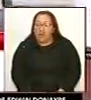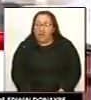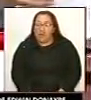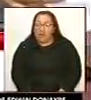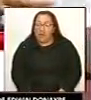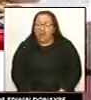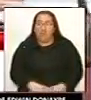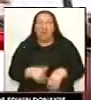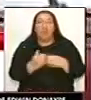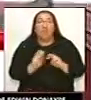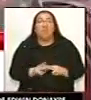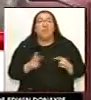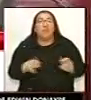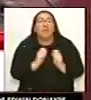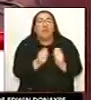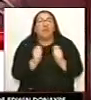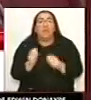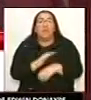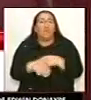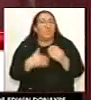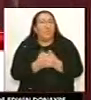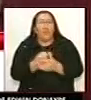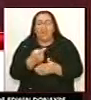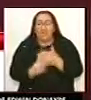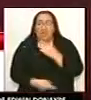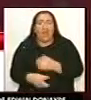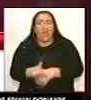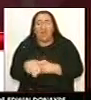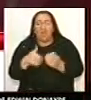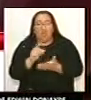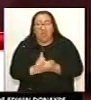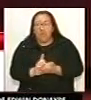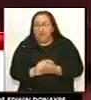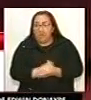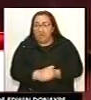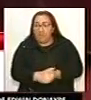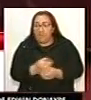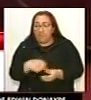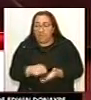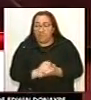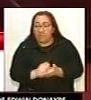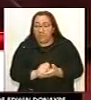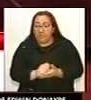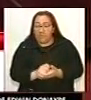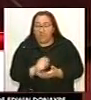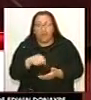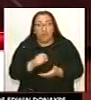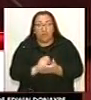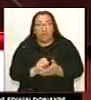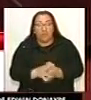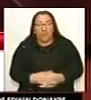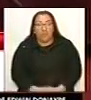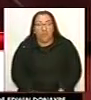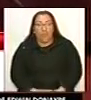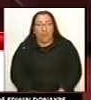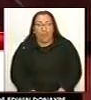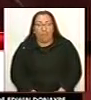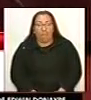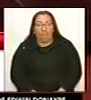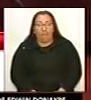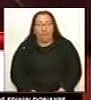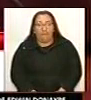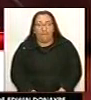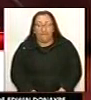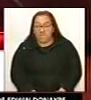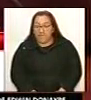entrega de materiales, en todas las redes esenciales en Lima. Pero y este contrato, disculpe, se ha hecho recién,